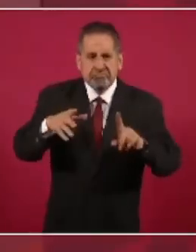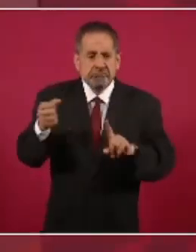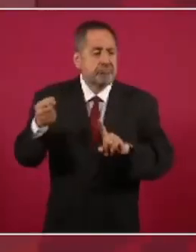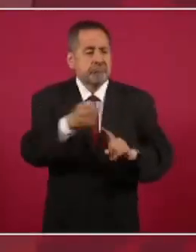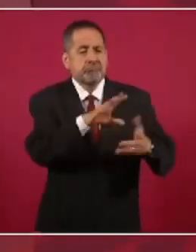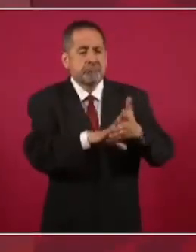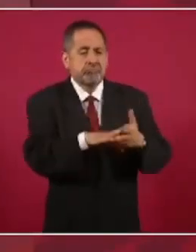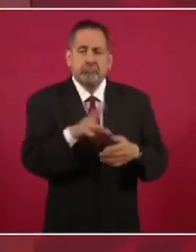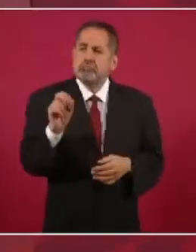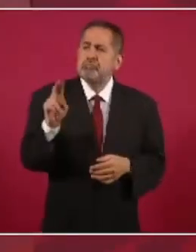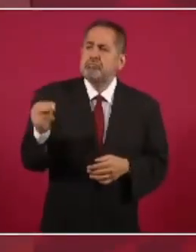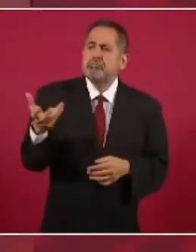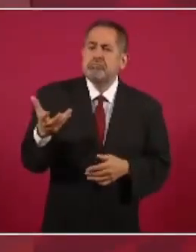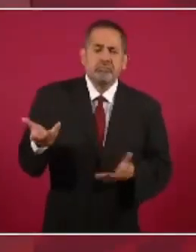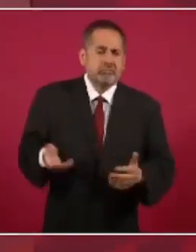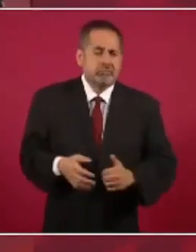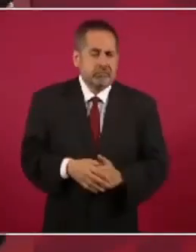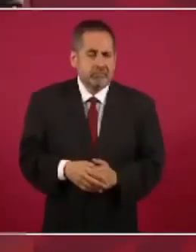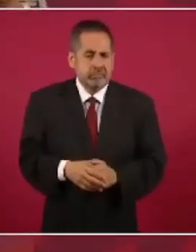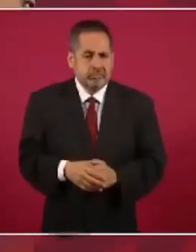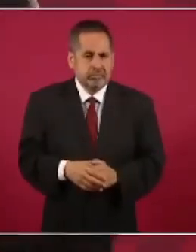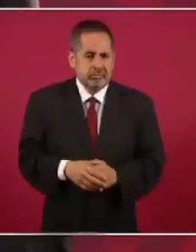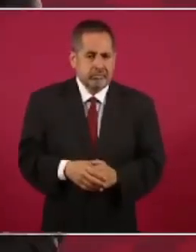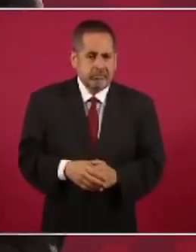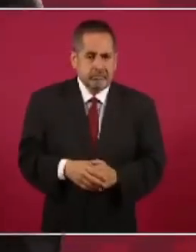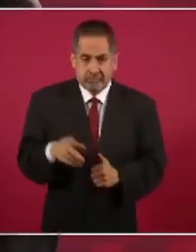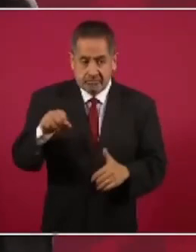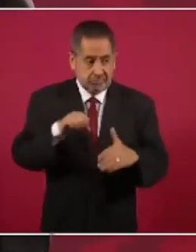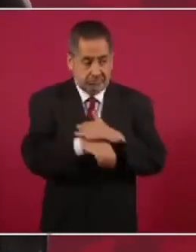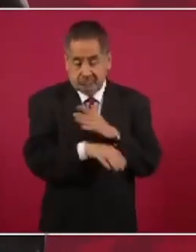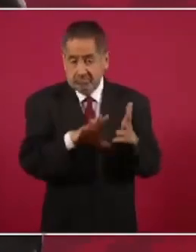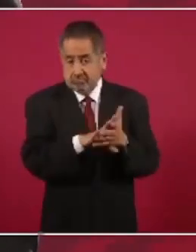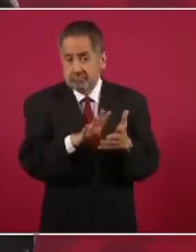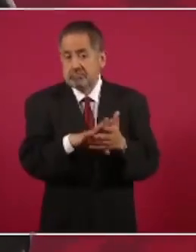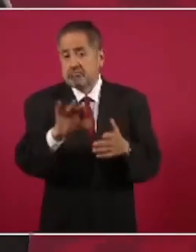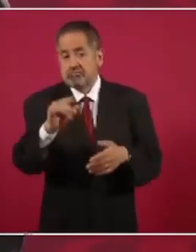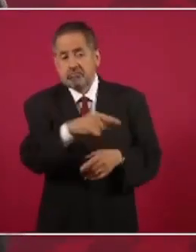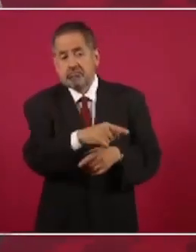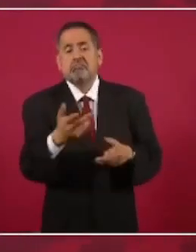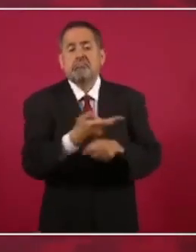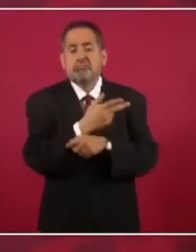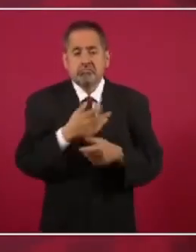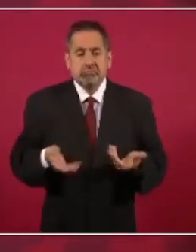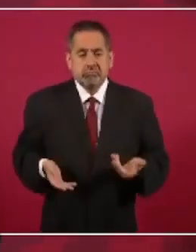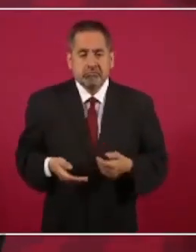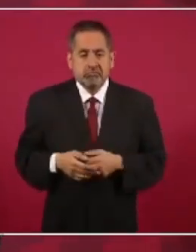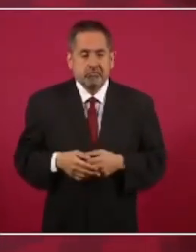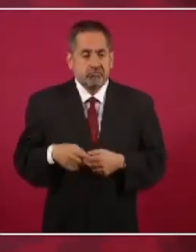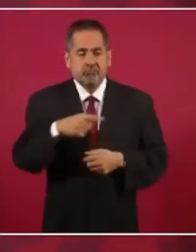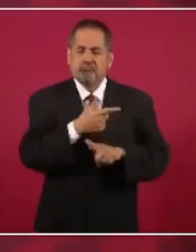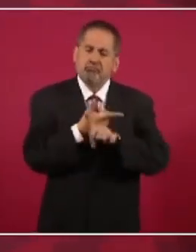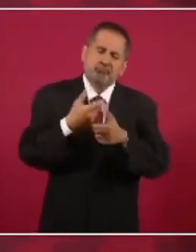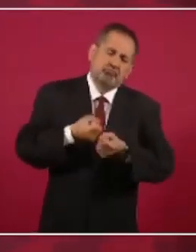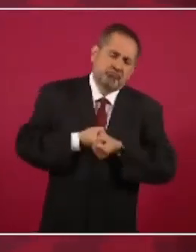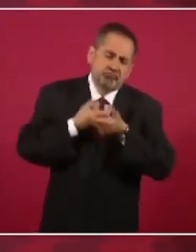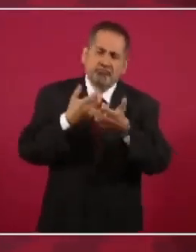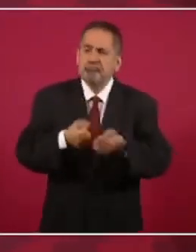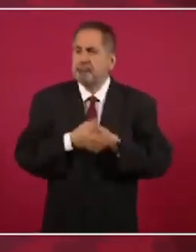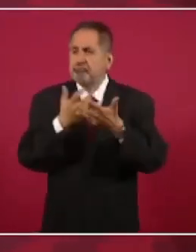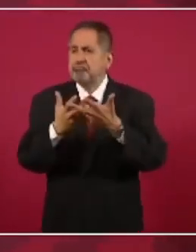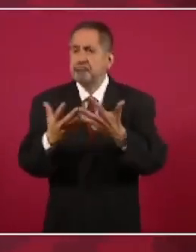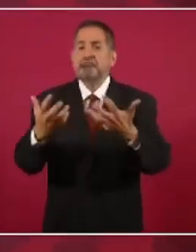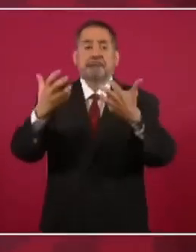¿Qué no está preso por ejercer la libertad